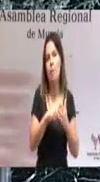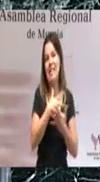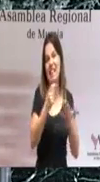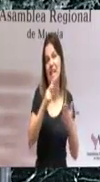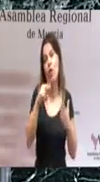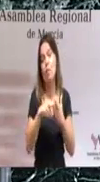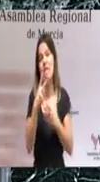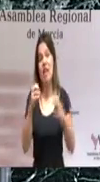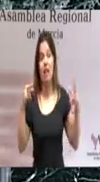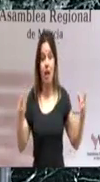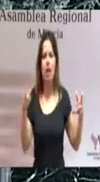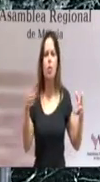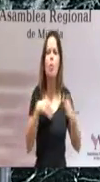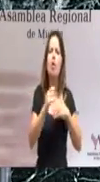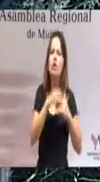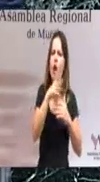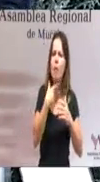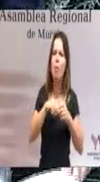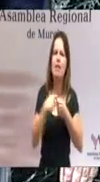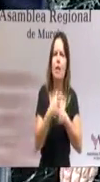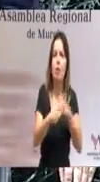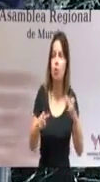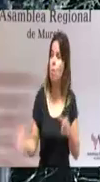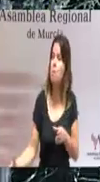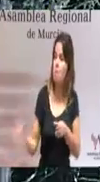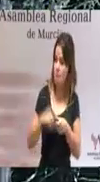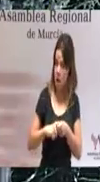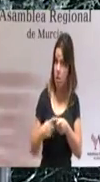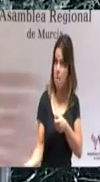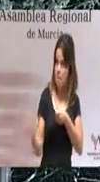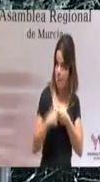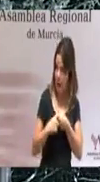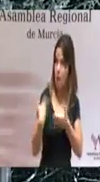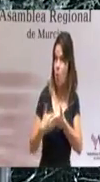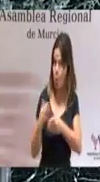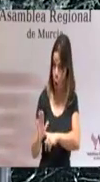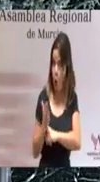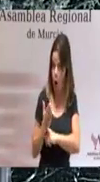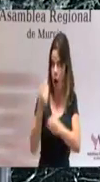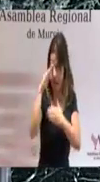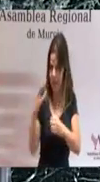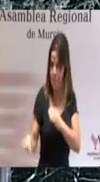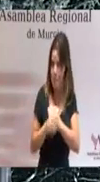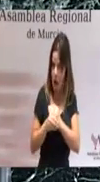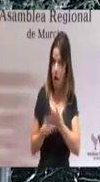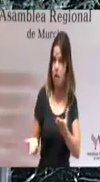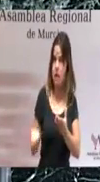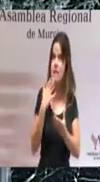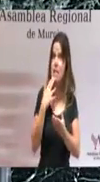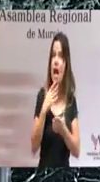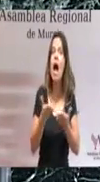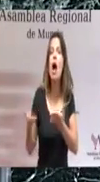está en un proceso de participación ciudadana. Súmese, proponga, atienda. Y han visto la luz de ayudas